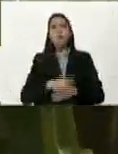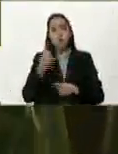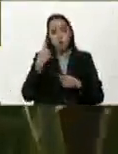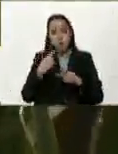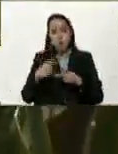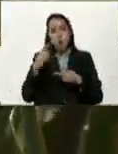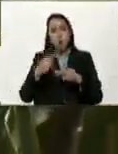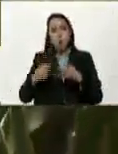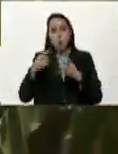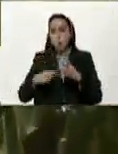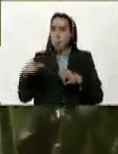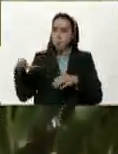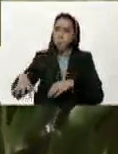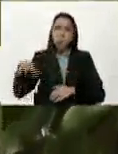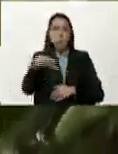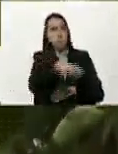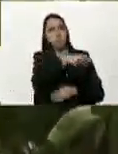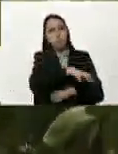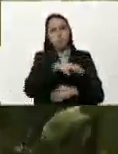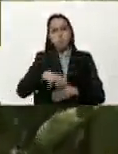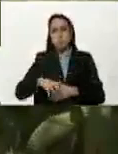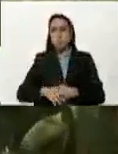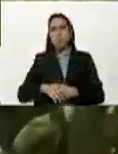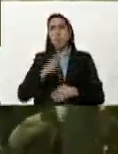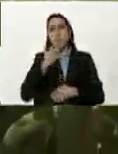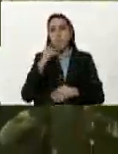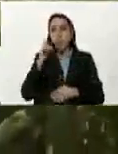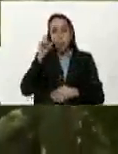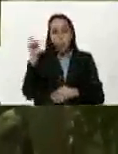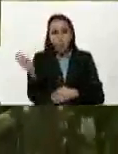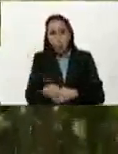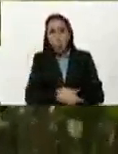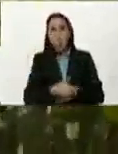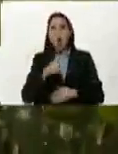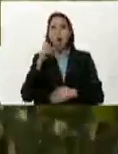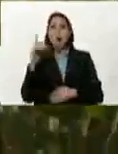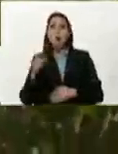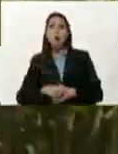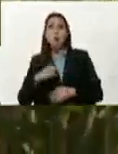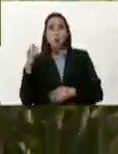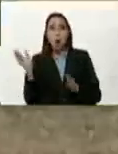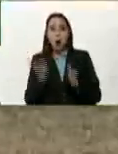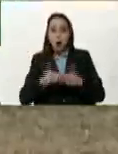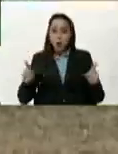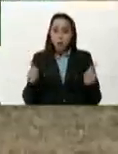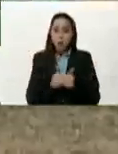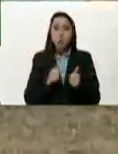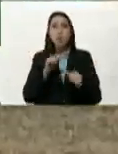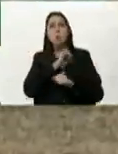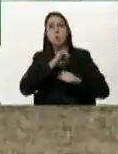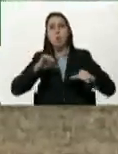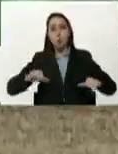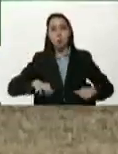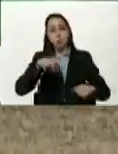regiones del país ya sea guárico anzoátegui y el estado portuguesa